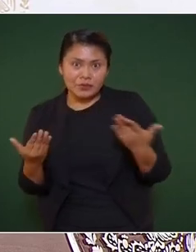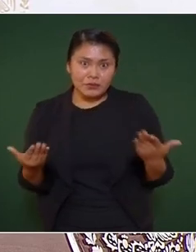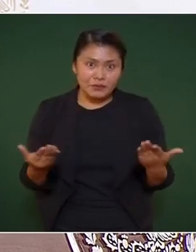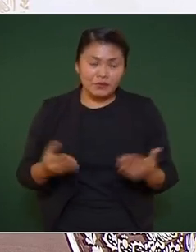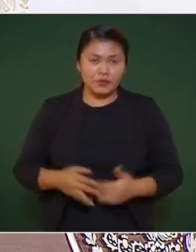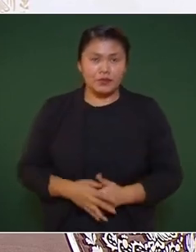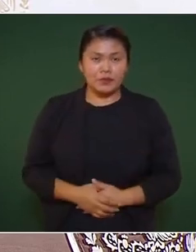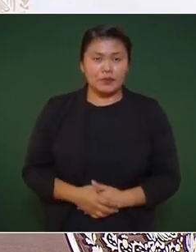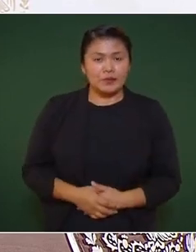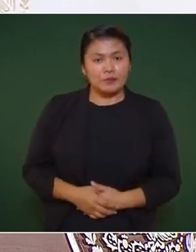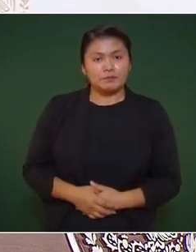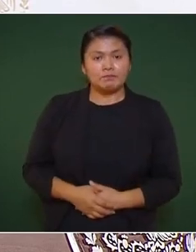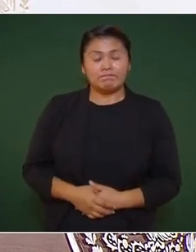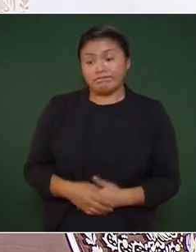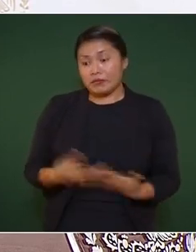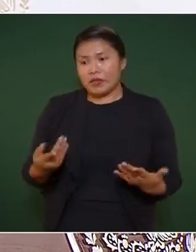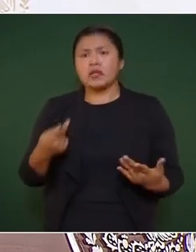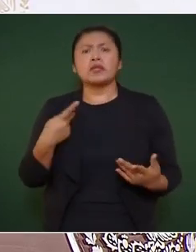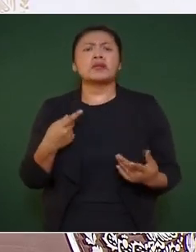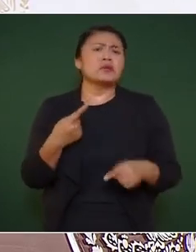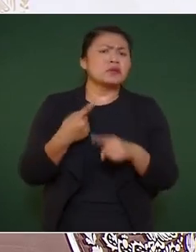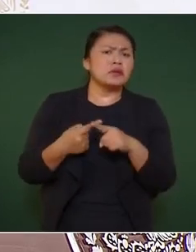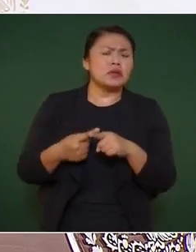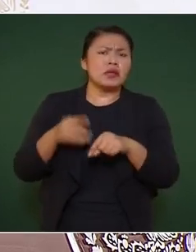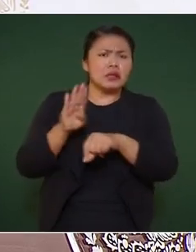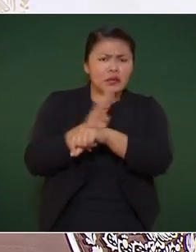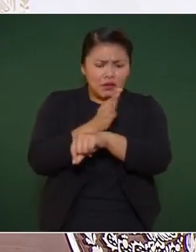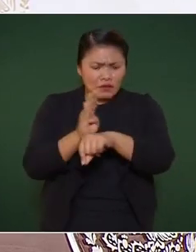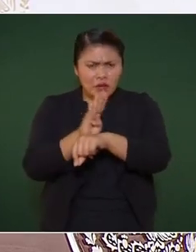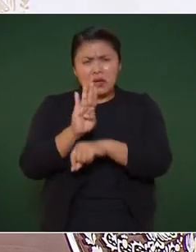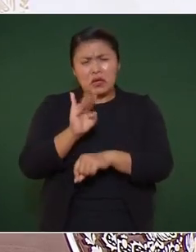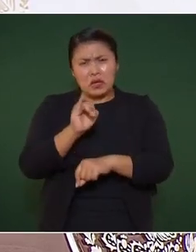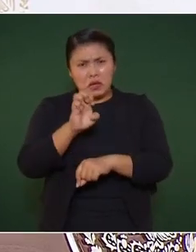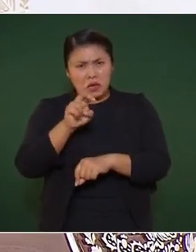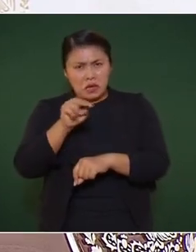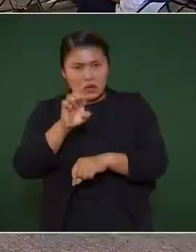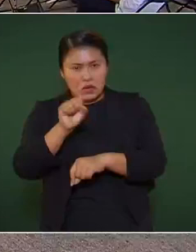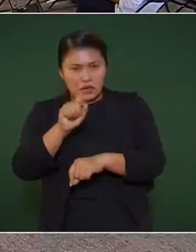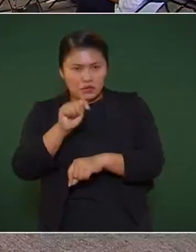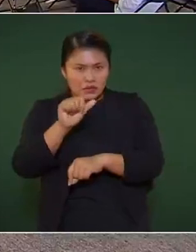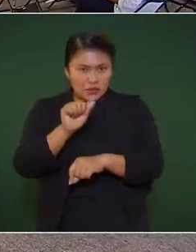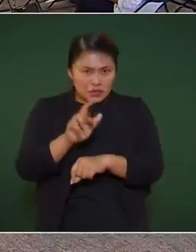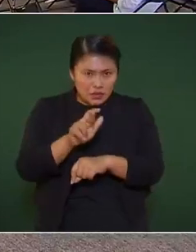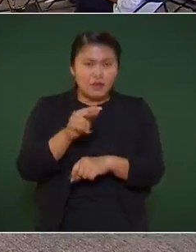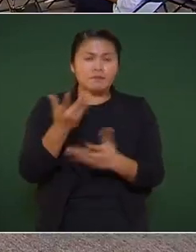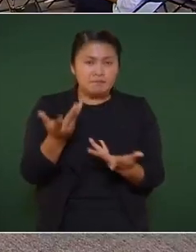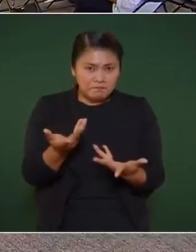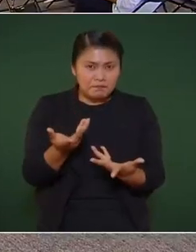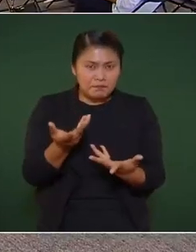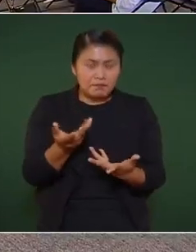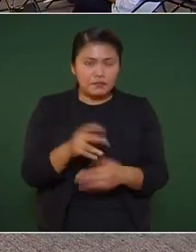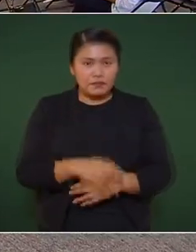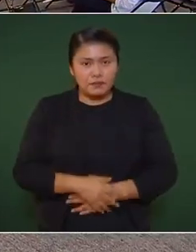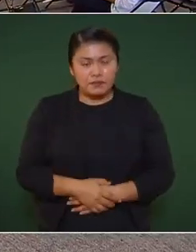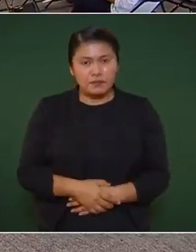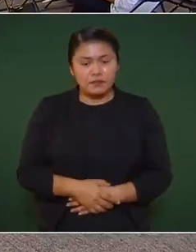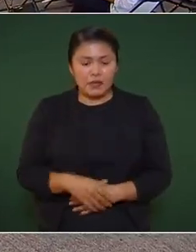Y los beneficiarios de los programas de bienestar a los que se les llega de manera